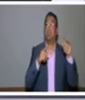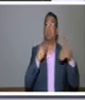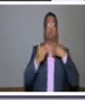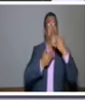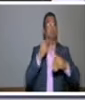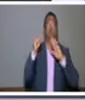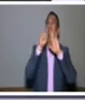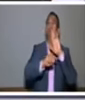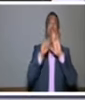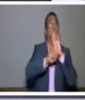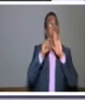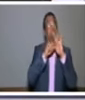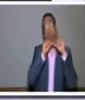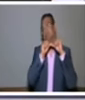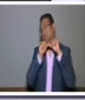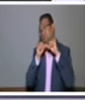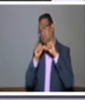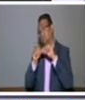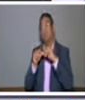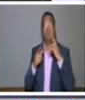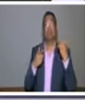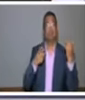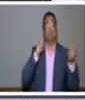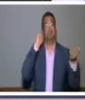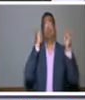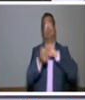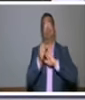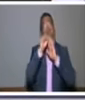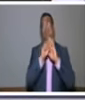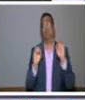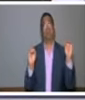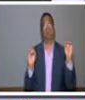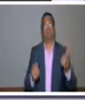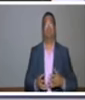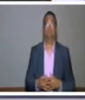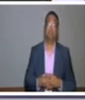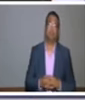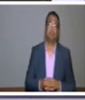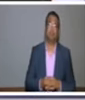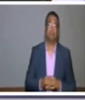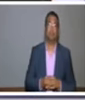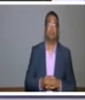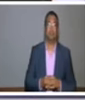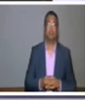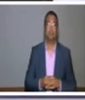menos maltrato y no vamos a, definitivamente a cambiar de estatus. Gracias, licenciada.